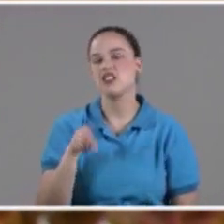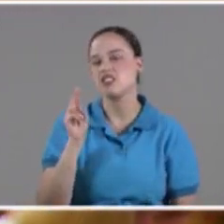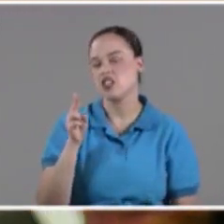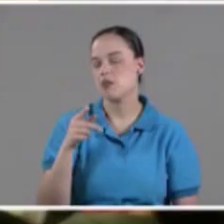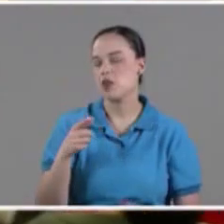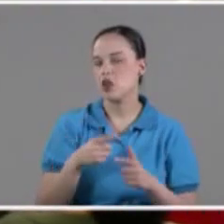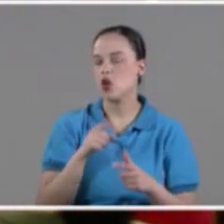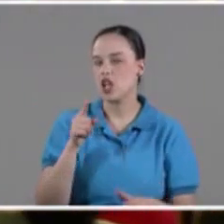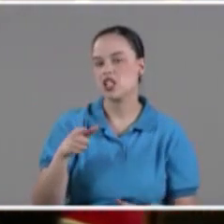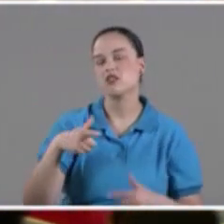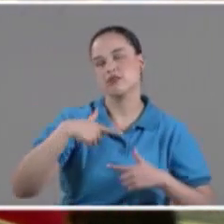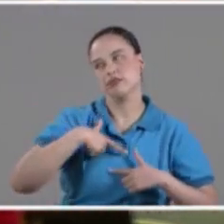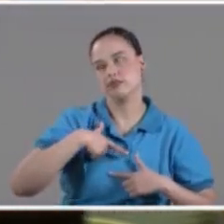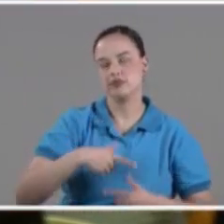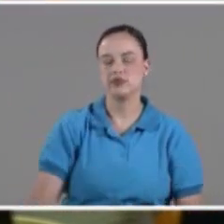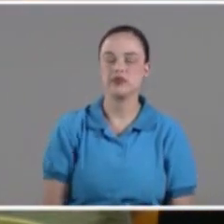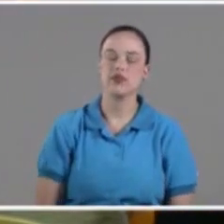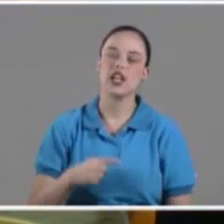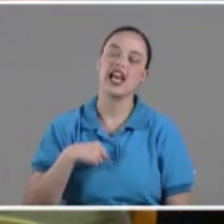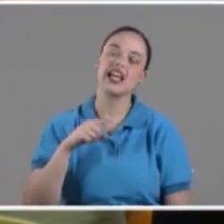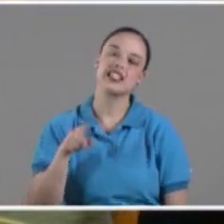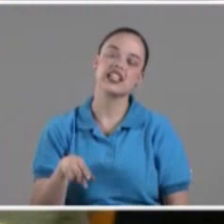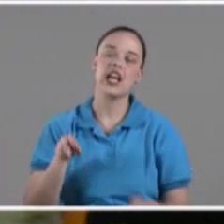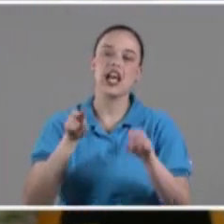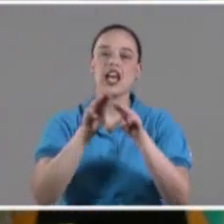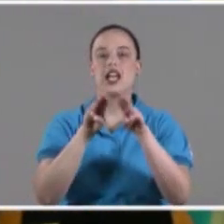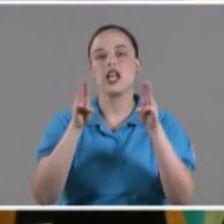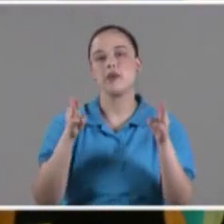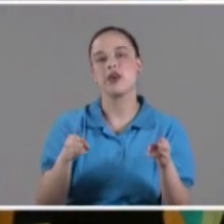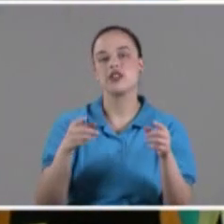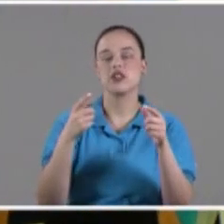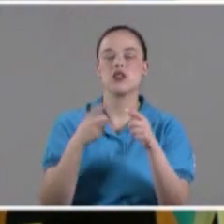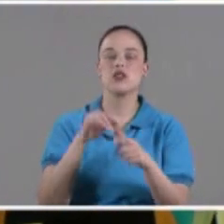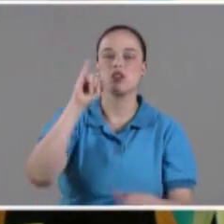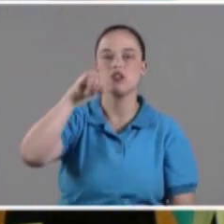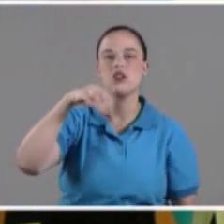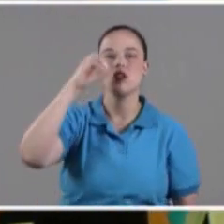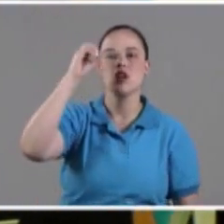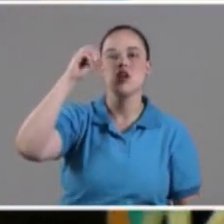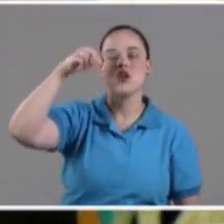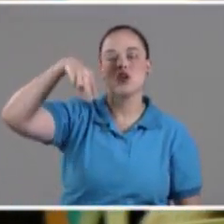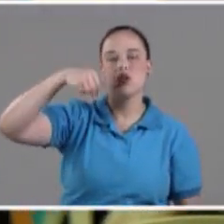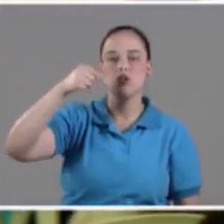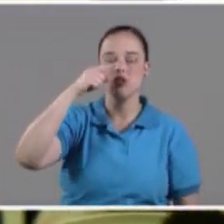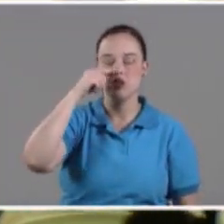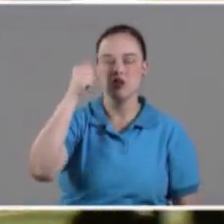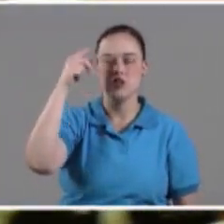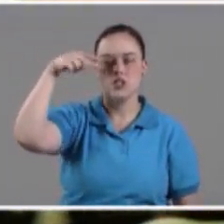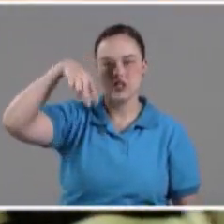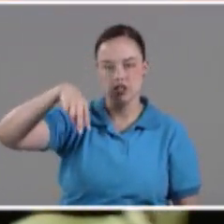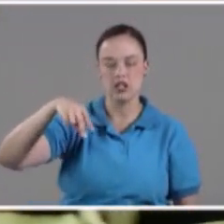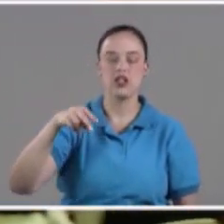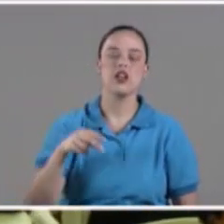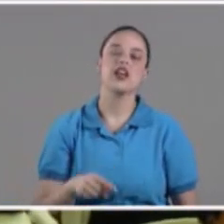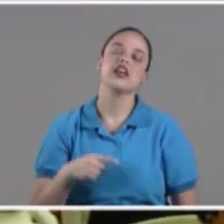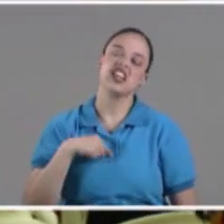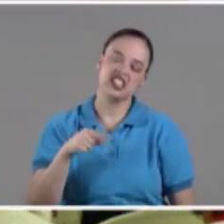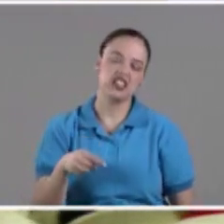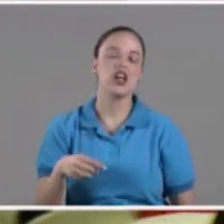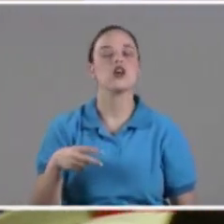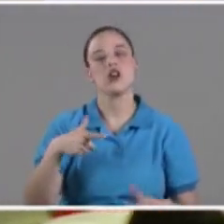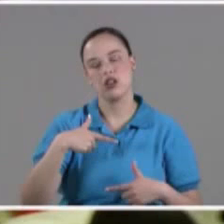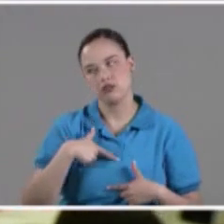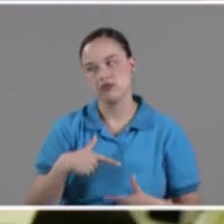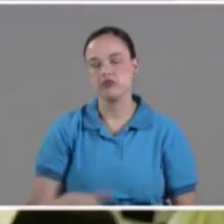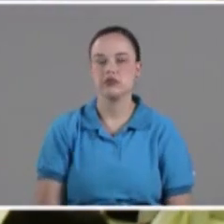está en la mesa con jonatán está con la jabalina David le está tocando el arpa para